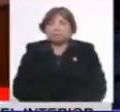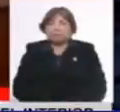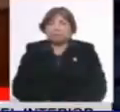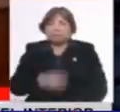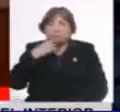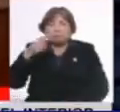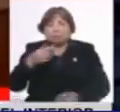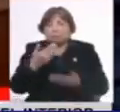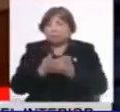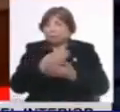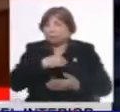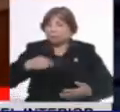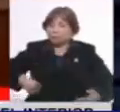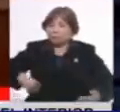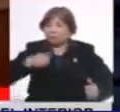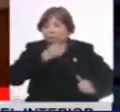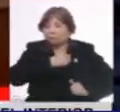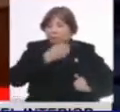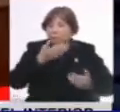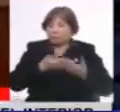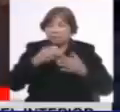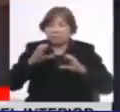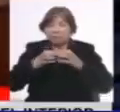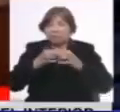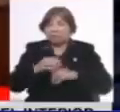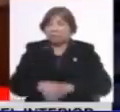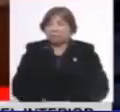para ser designado como ministro del Interior en esa cartera.